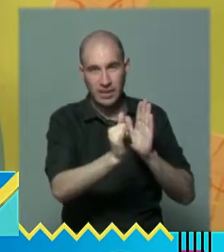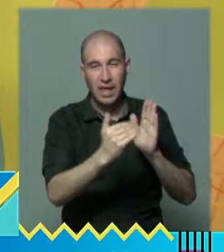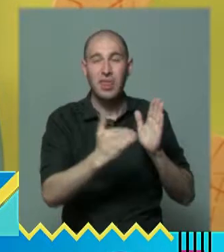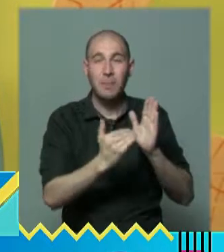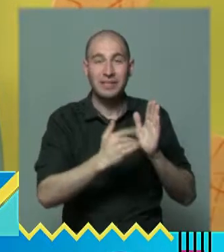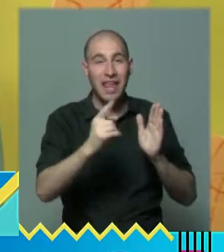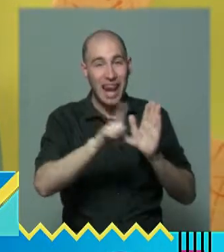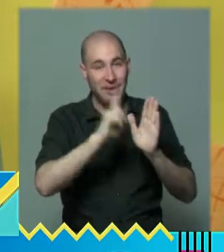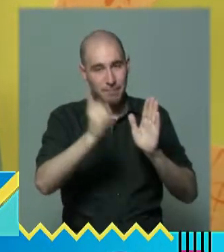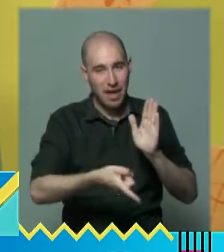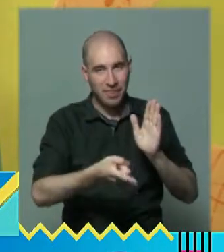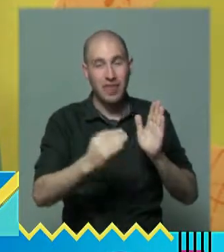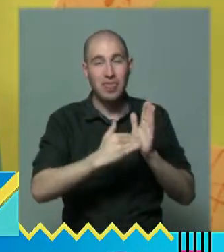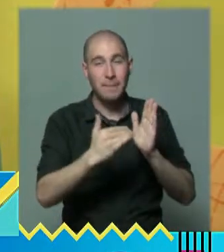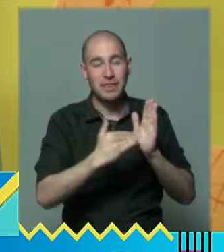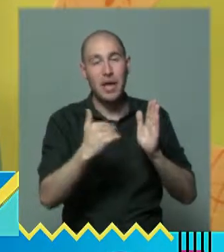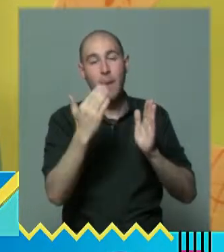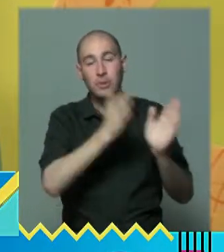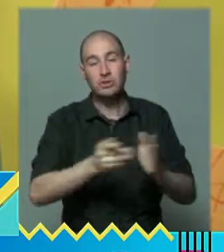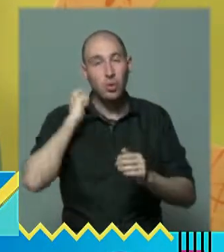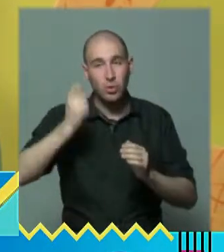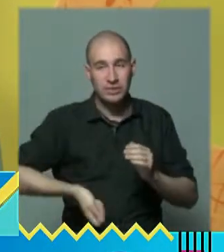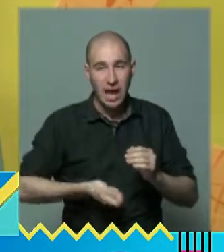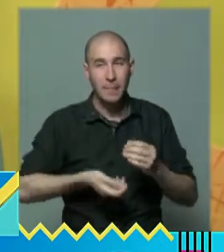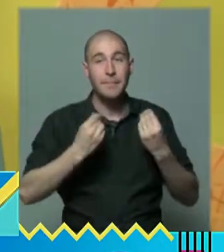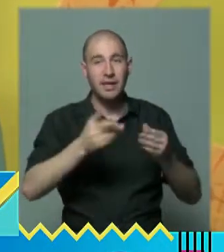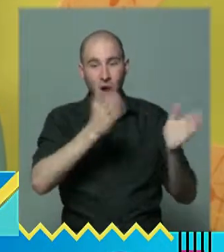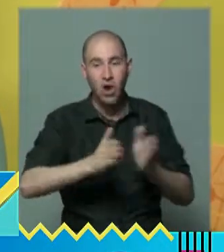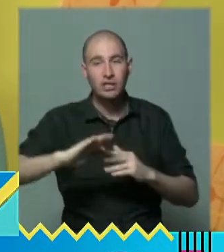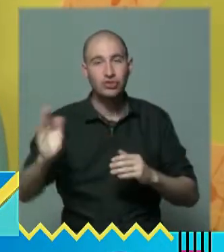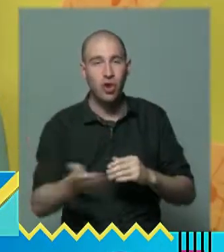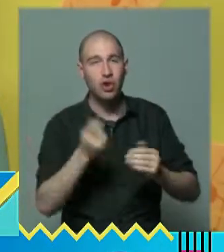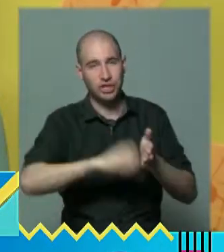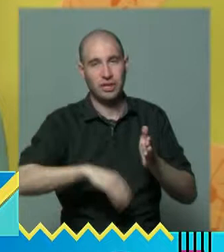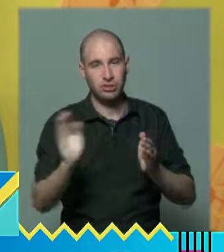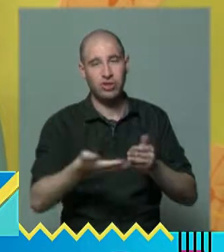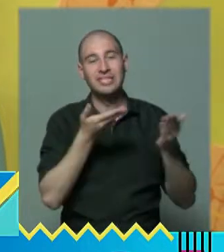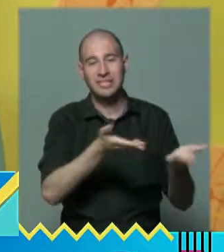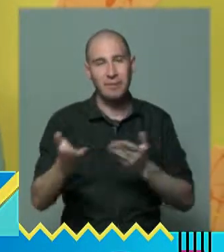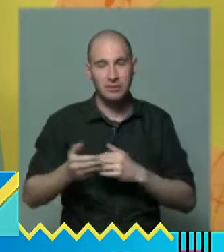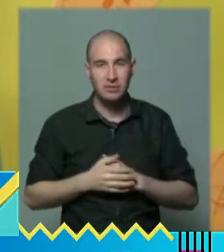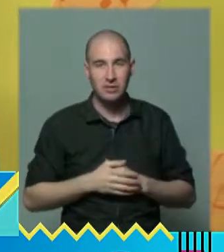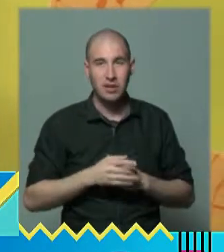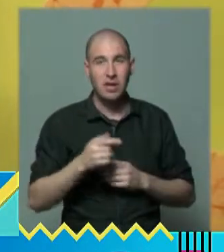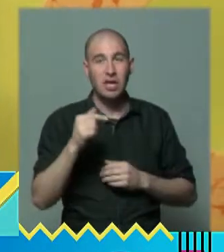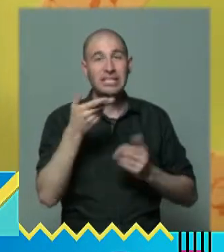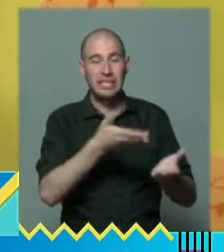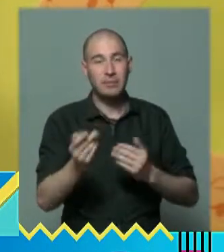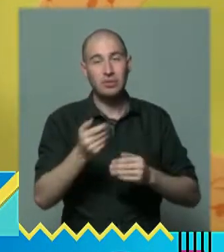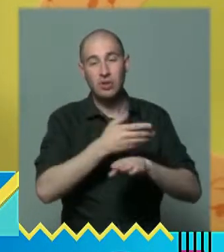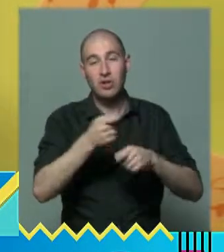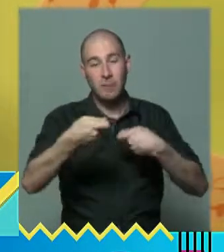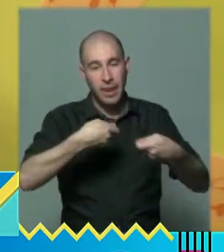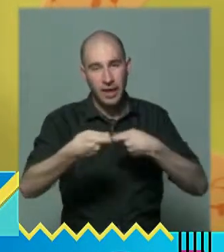acuerdo a los procedimientos judiciales, para poner en orden todos los contratos de los servicios, que son los servicios